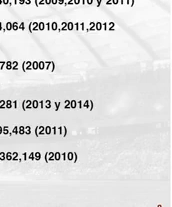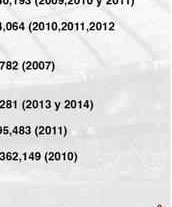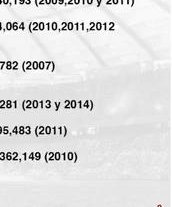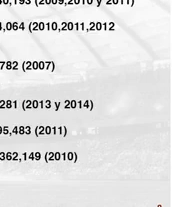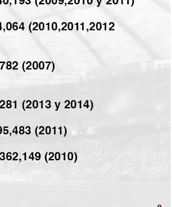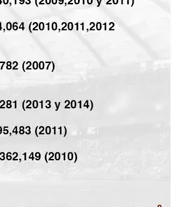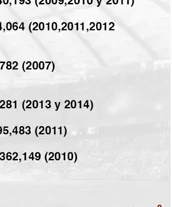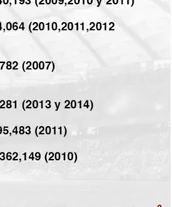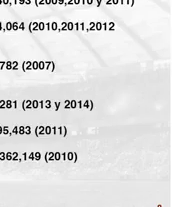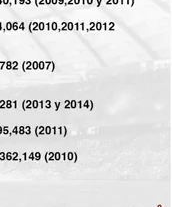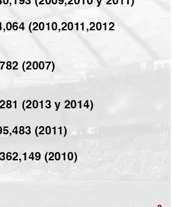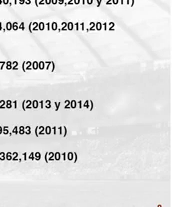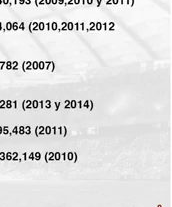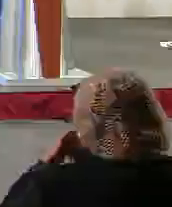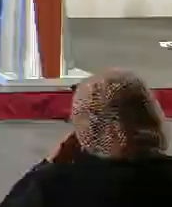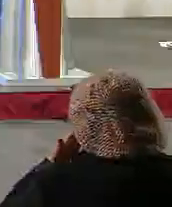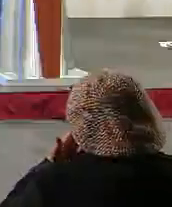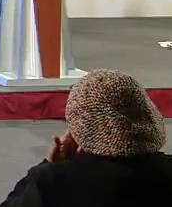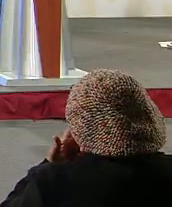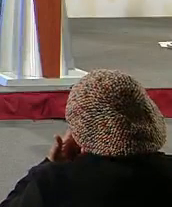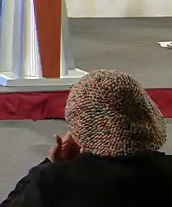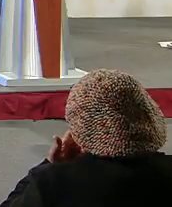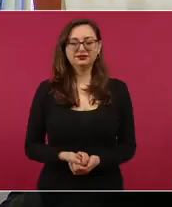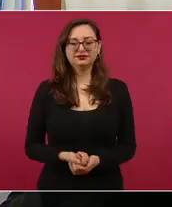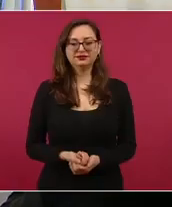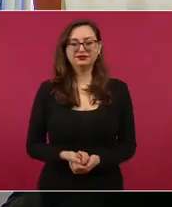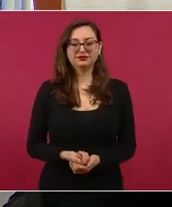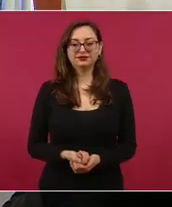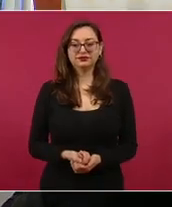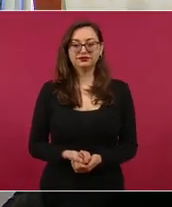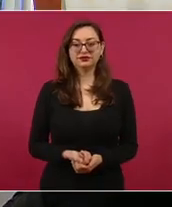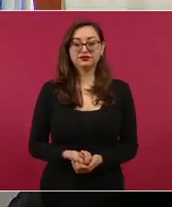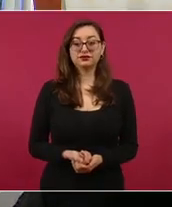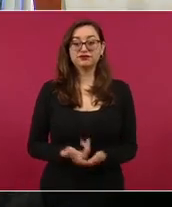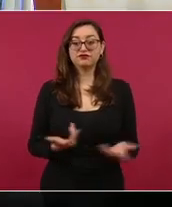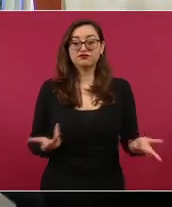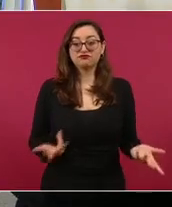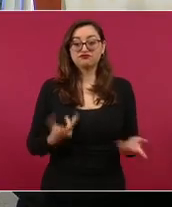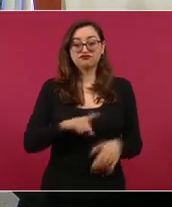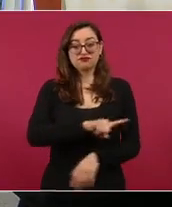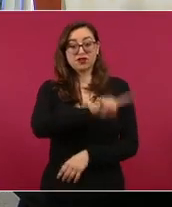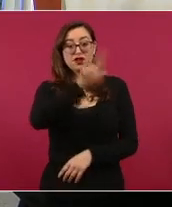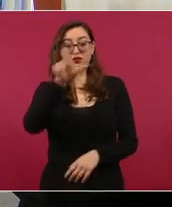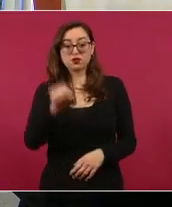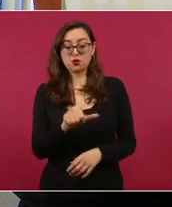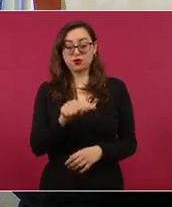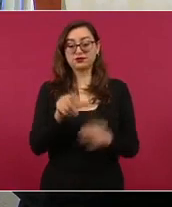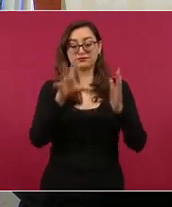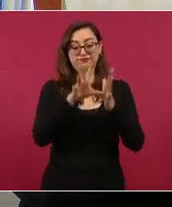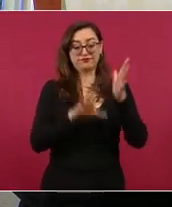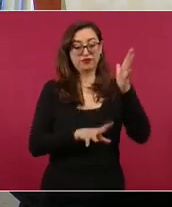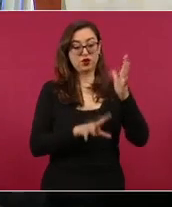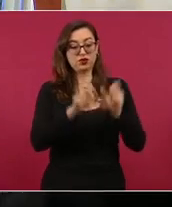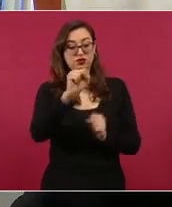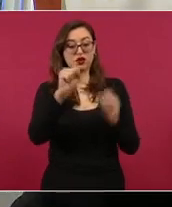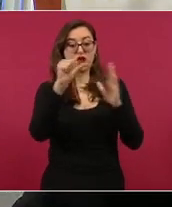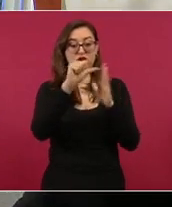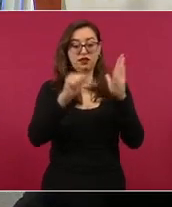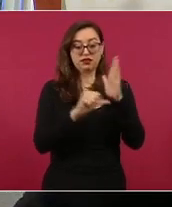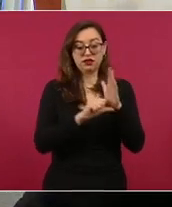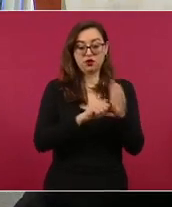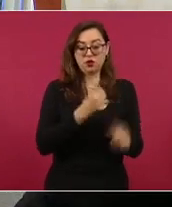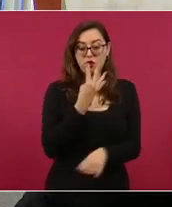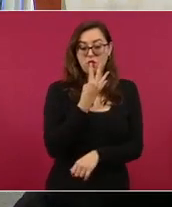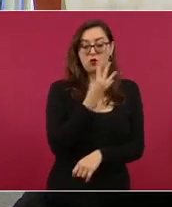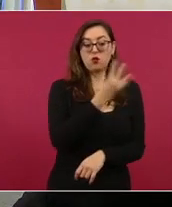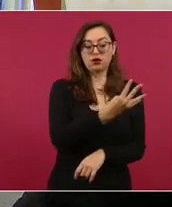viene pues la violación al artículo 4 de nuestra Constitución, que habla de la mujer y el hombre son